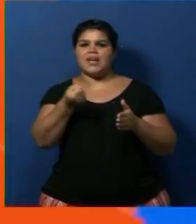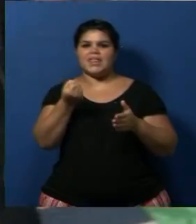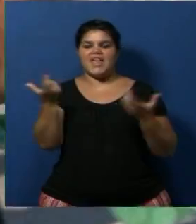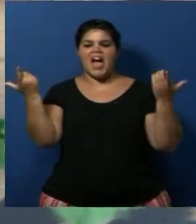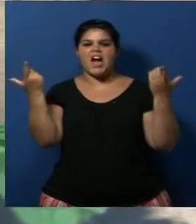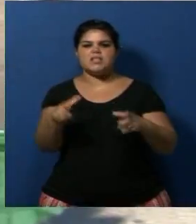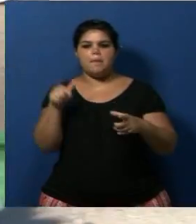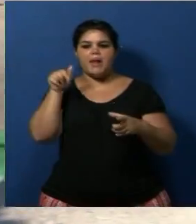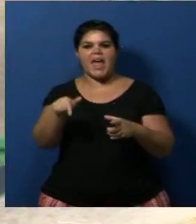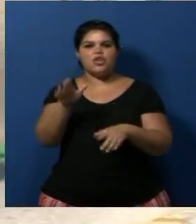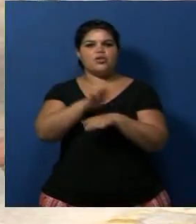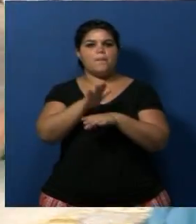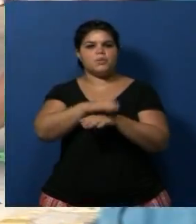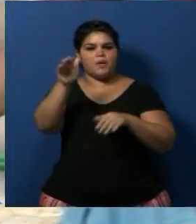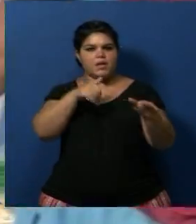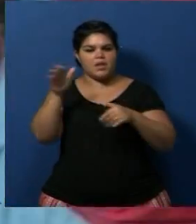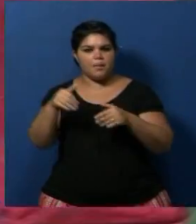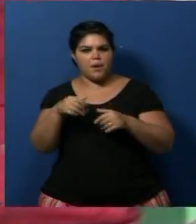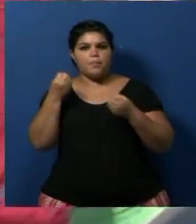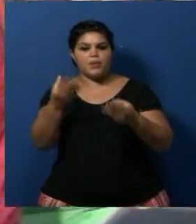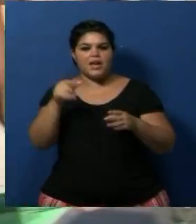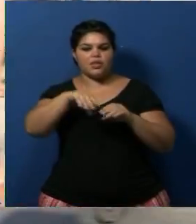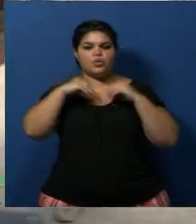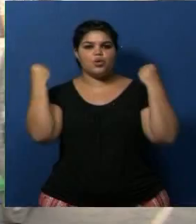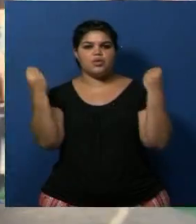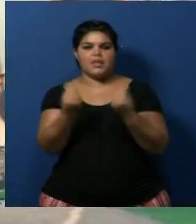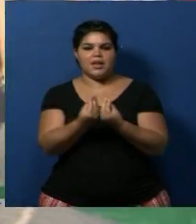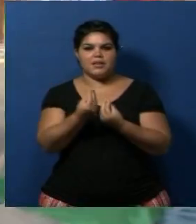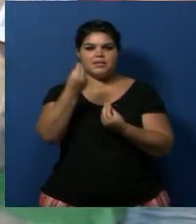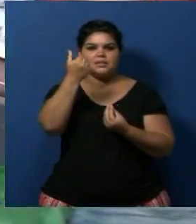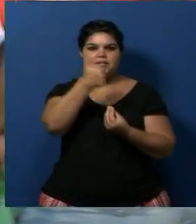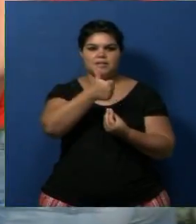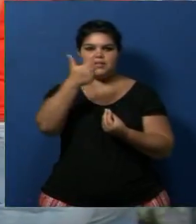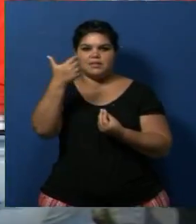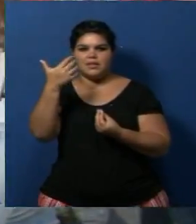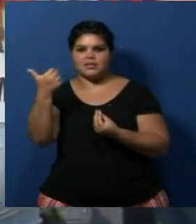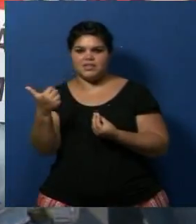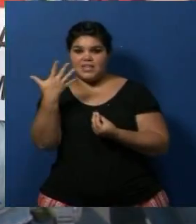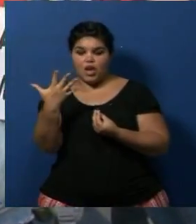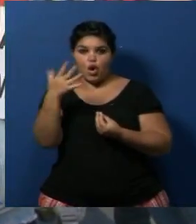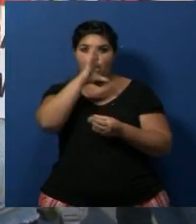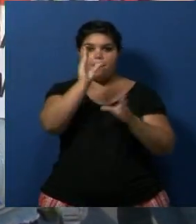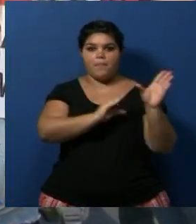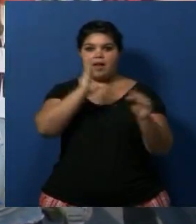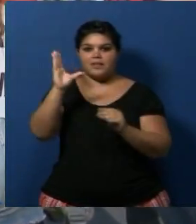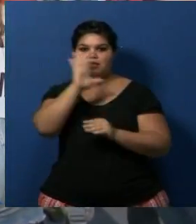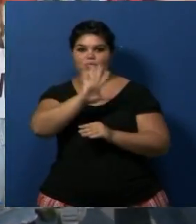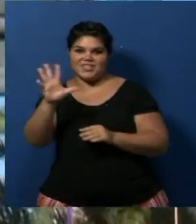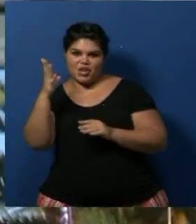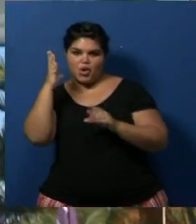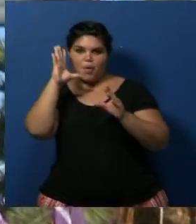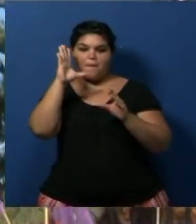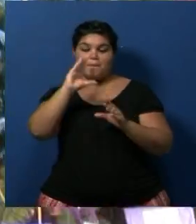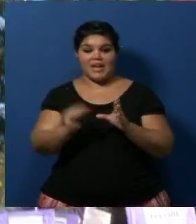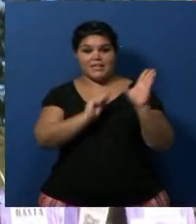asamblea, porque más de 55 países en este día, 8 de marzo, convocaron a un